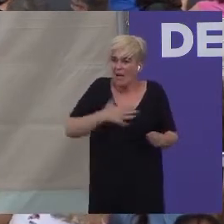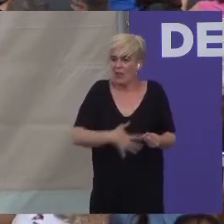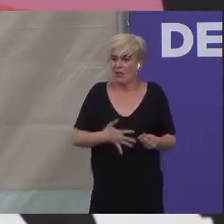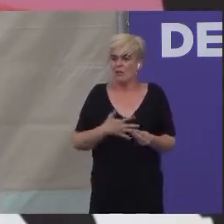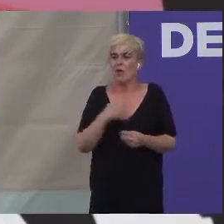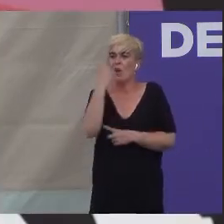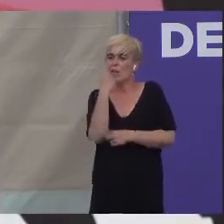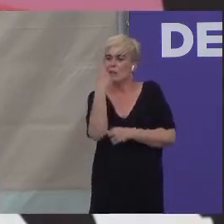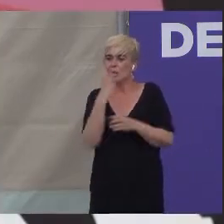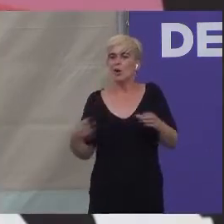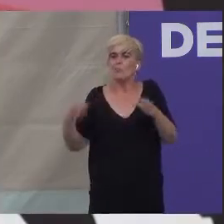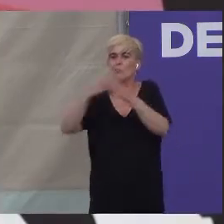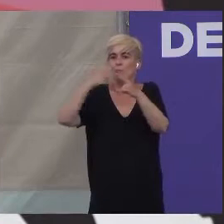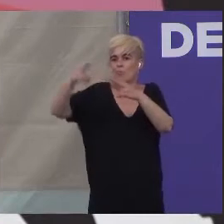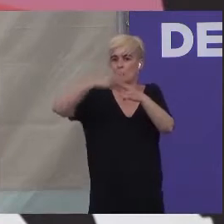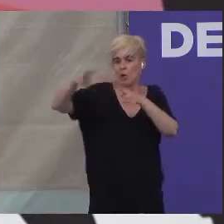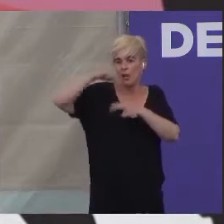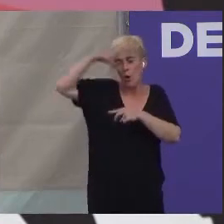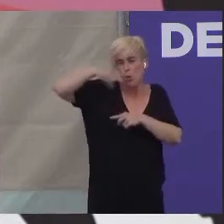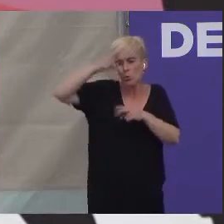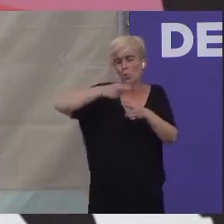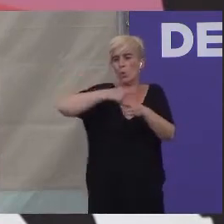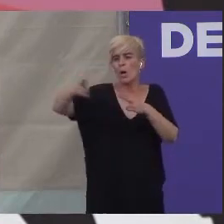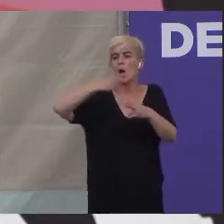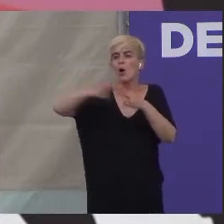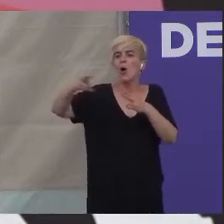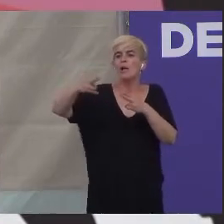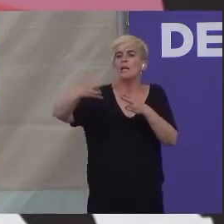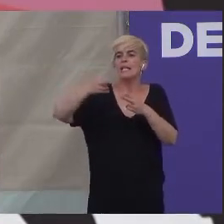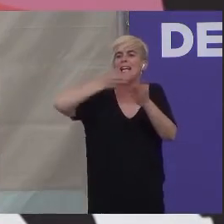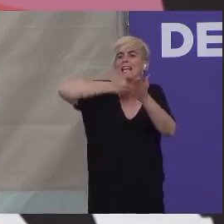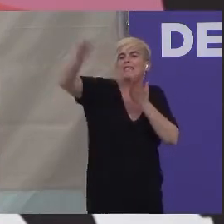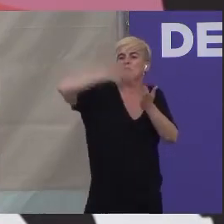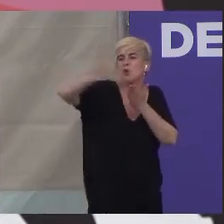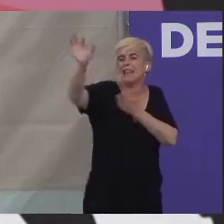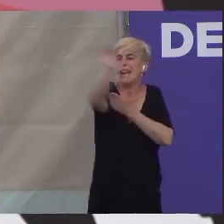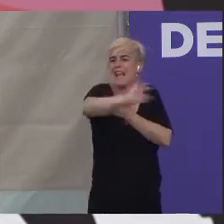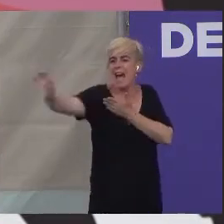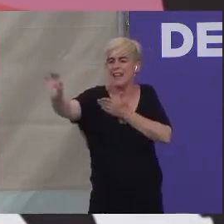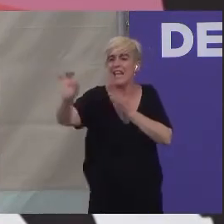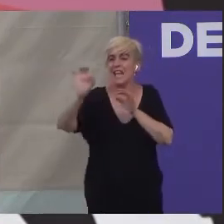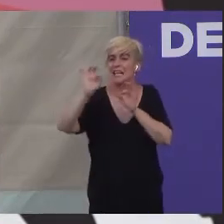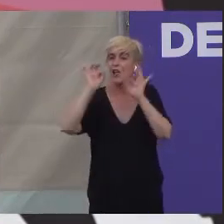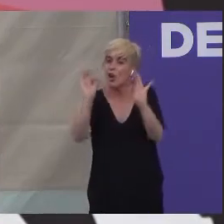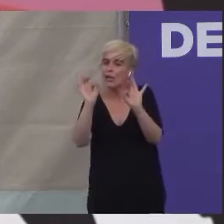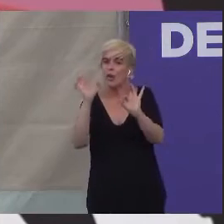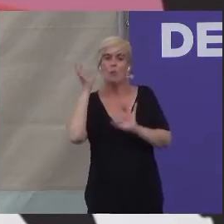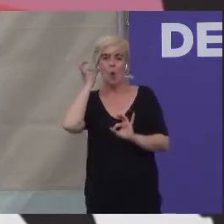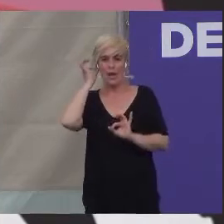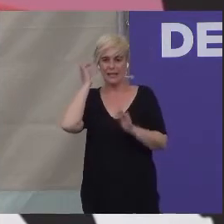Necesitamos un partido y una cultura política que no expulse a nadie, y especialmente a las mujeres.